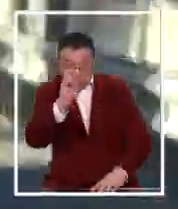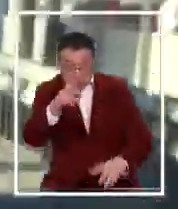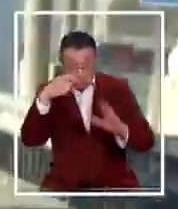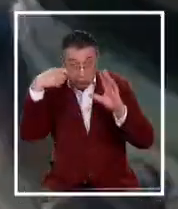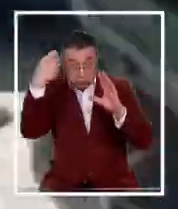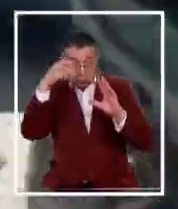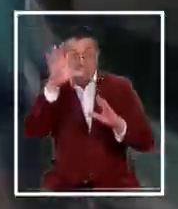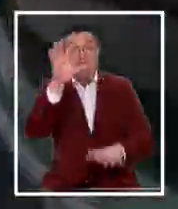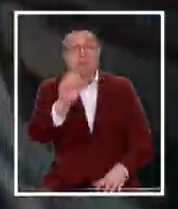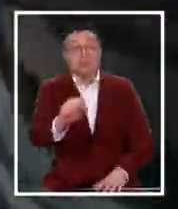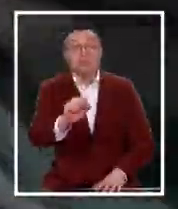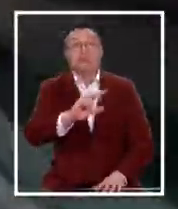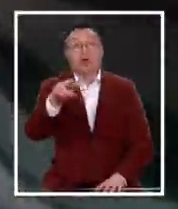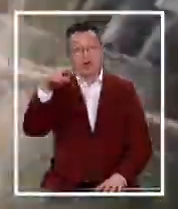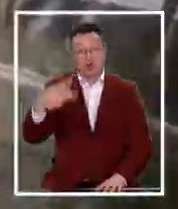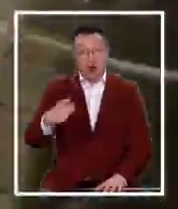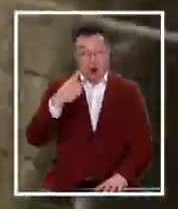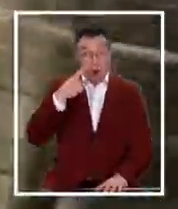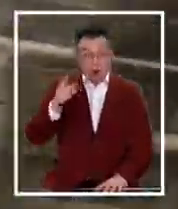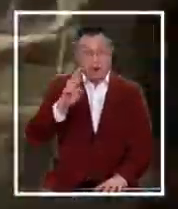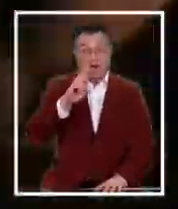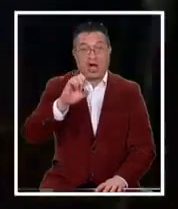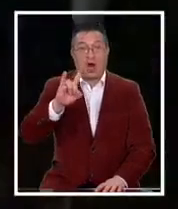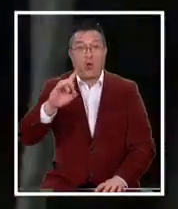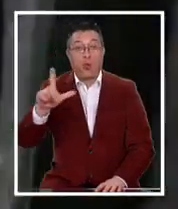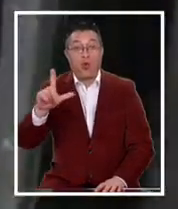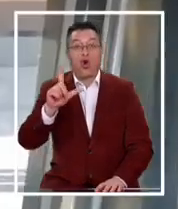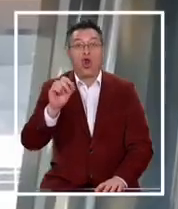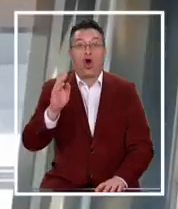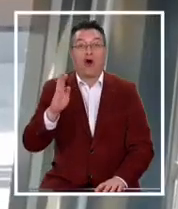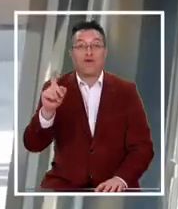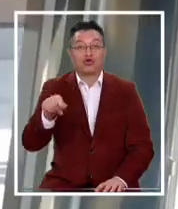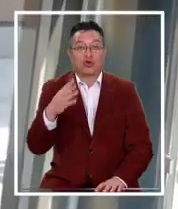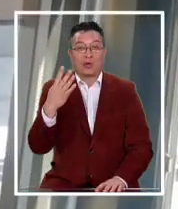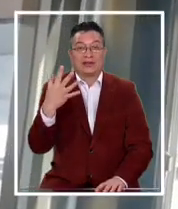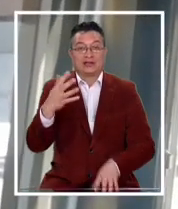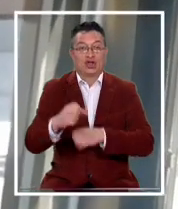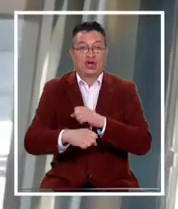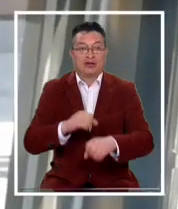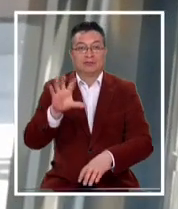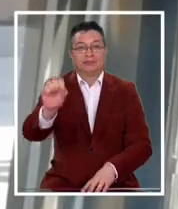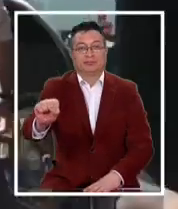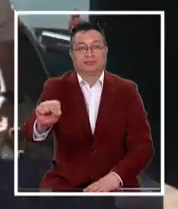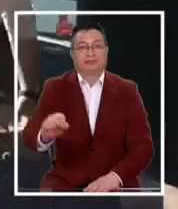máquina, nada menos que su dueño, Raúl Lobos Verdugo, de 45 años.